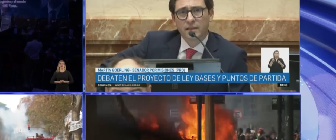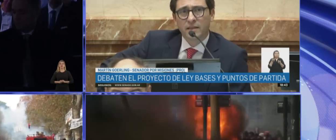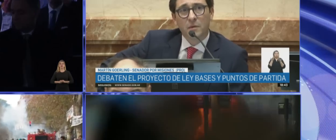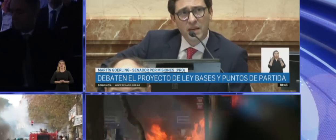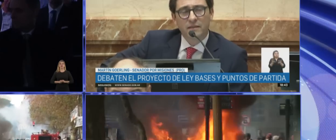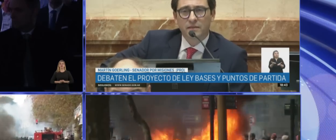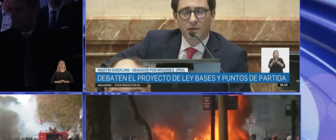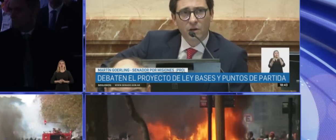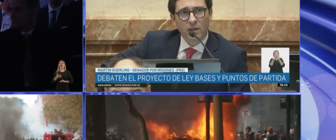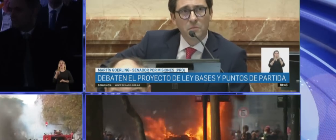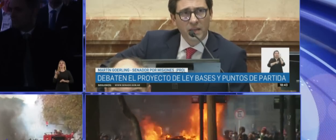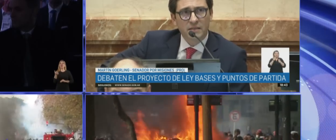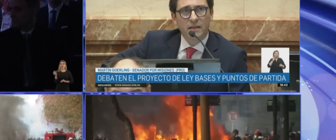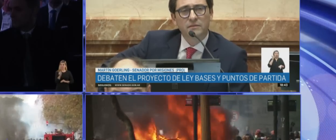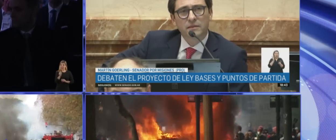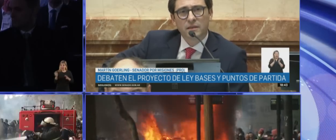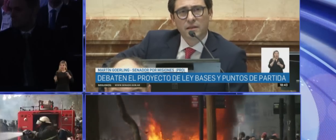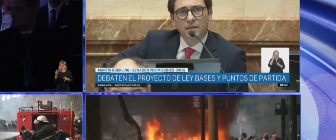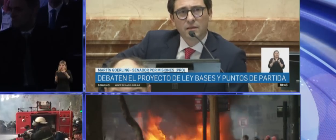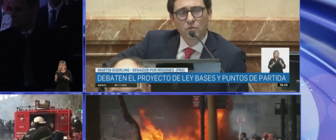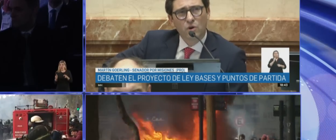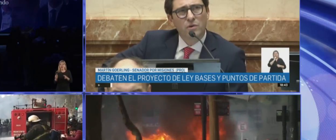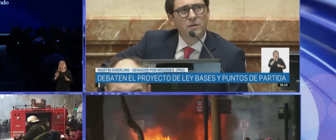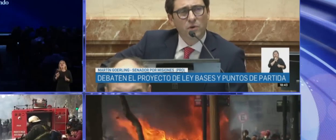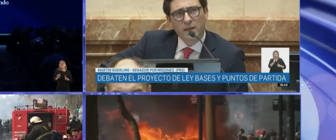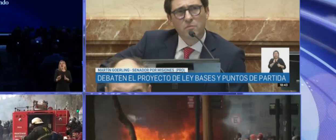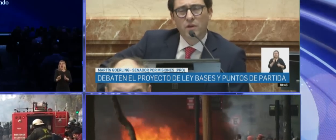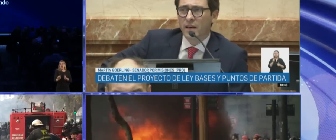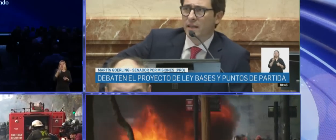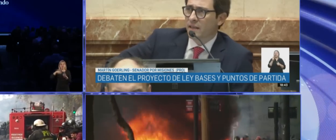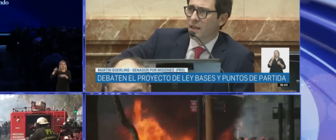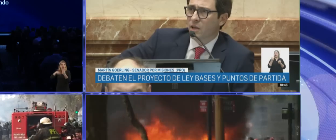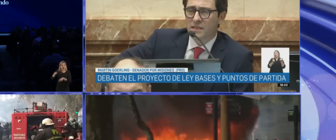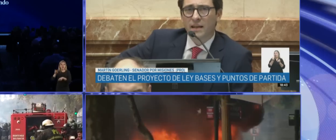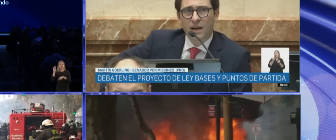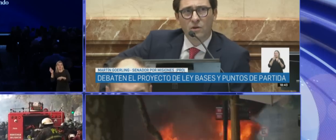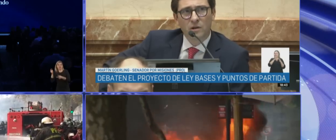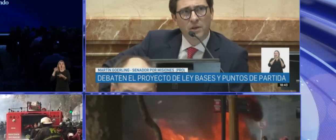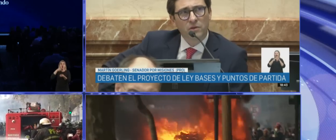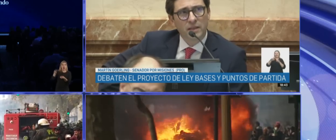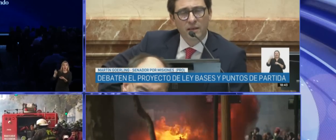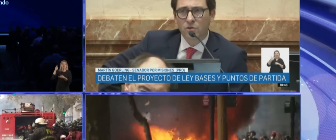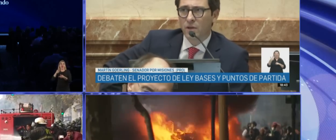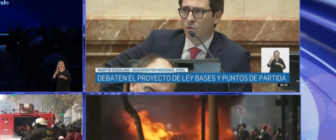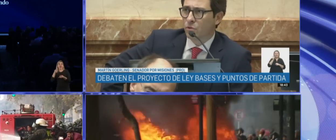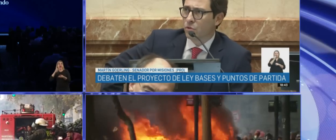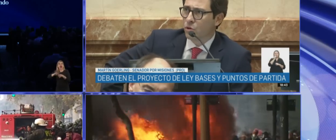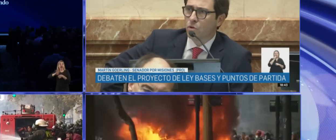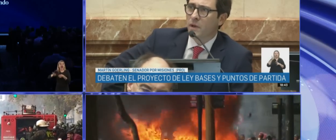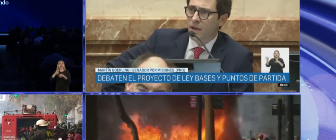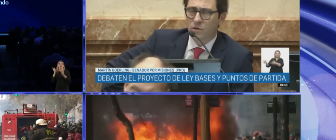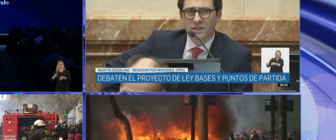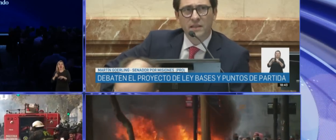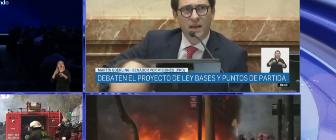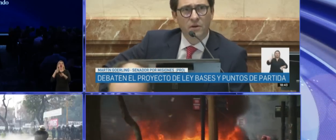En solo 6 meses de gestión frenamos en seco el financiamiento del Tesoro con emisión monetaria. Hicimos el ajuste del gasto público más grande de